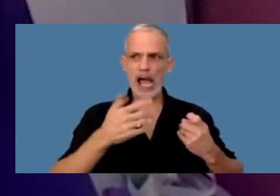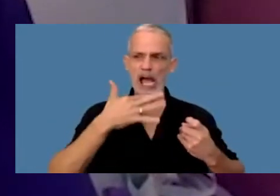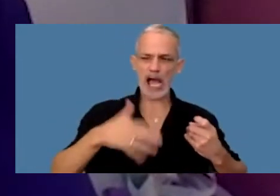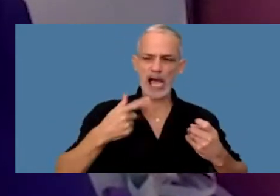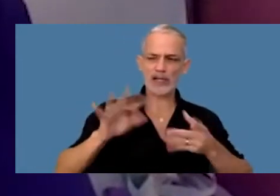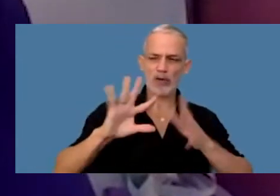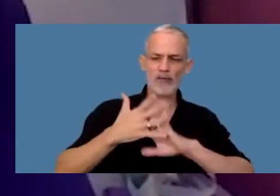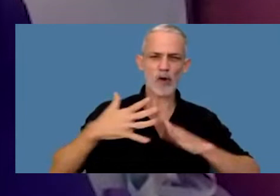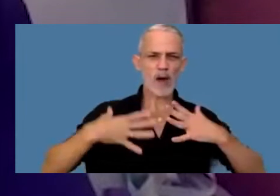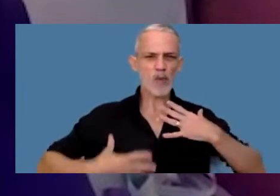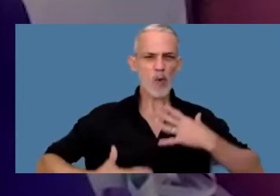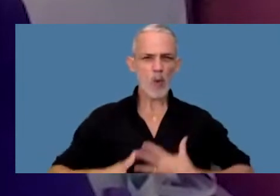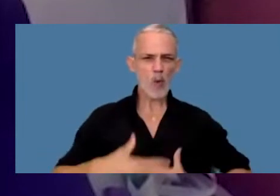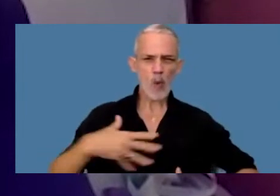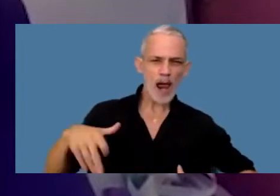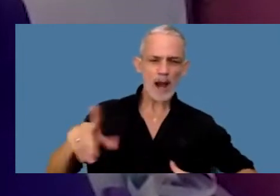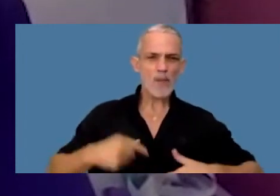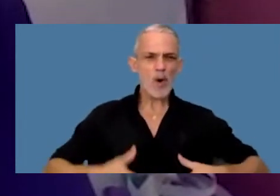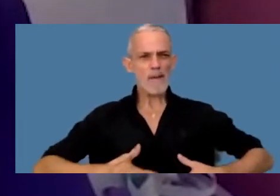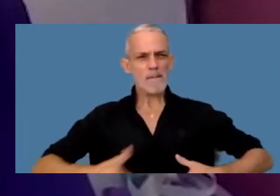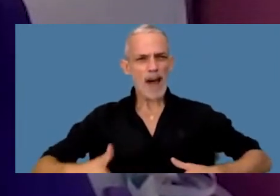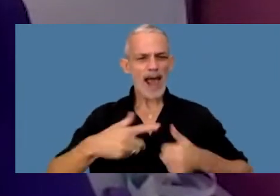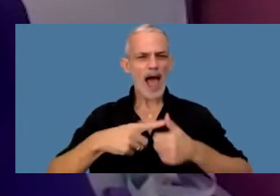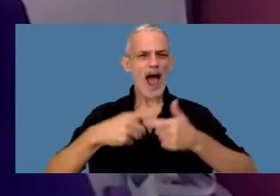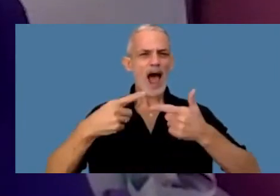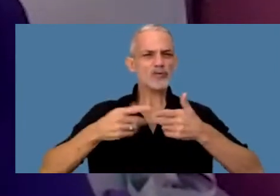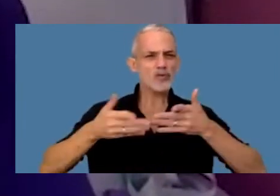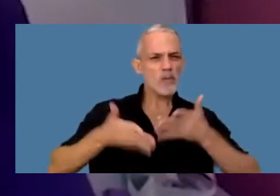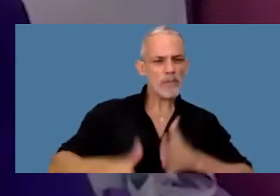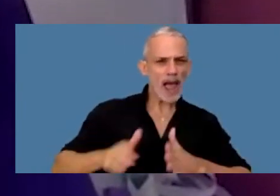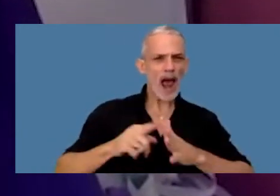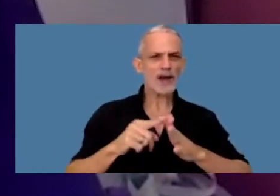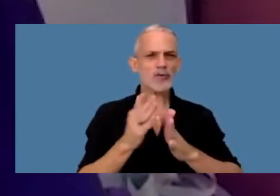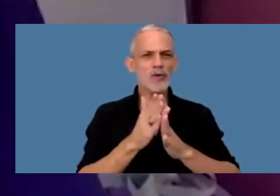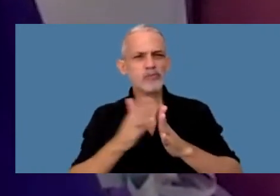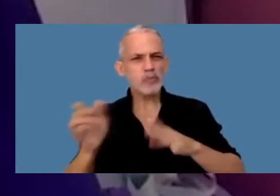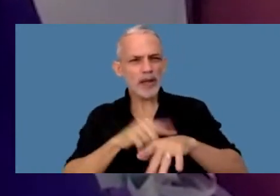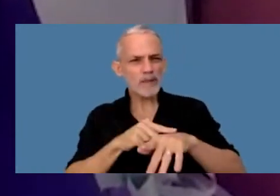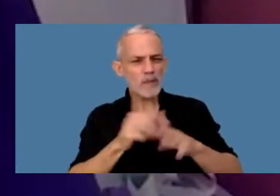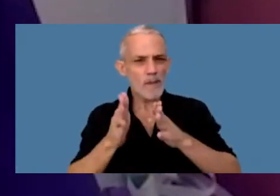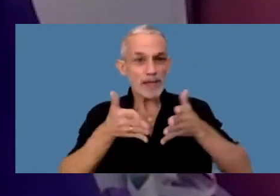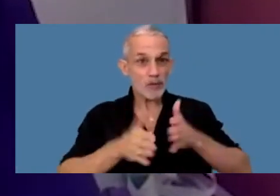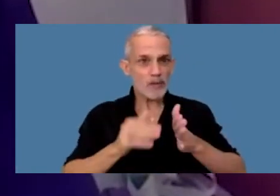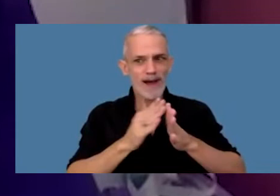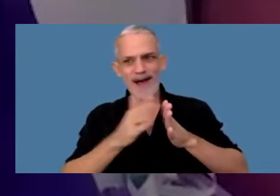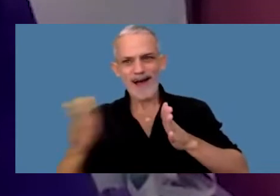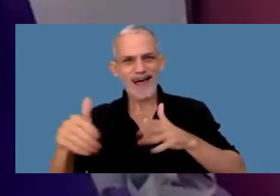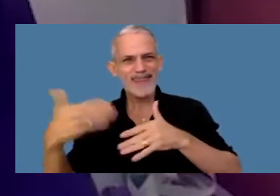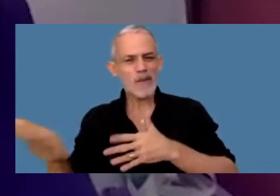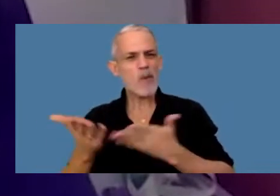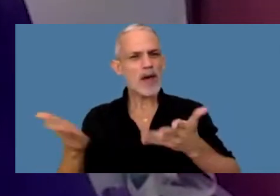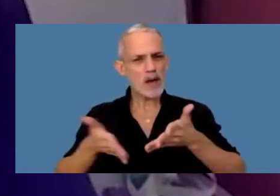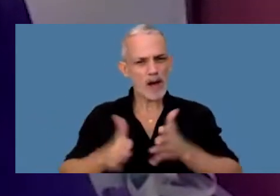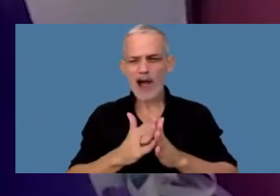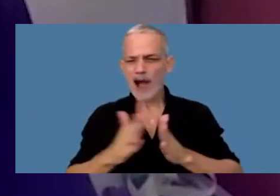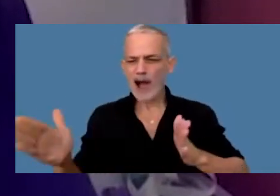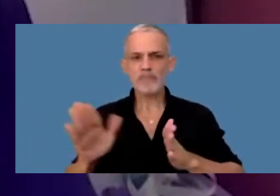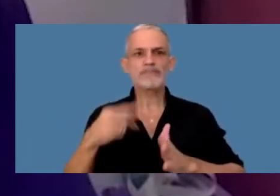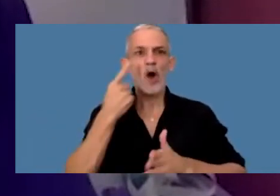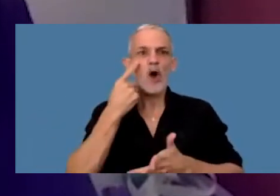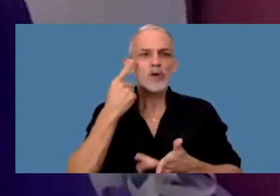acompañando a la mujer en sus procesos reproductivos o no reproductivos, como